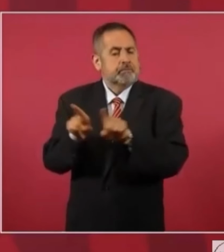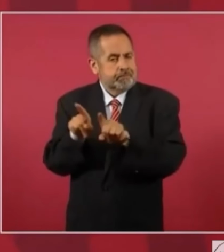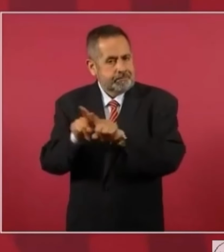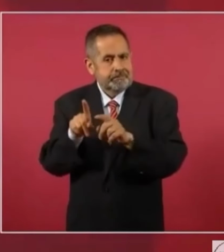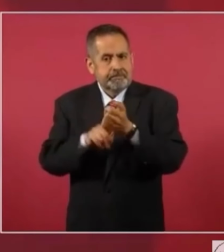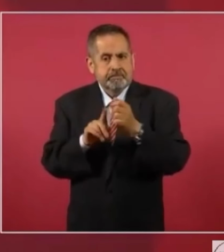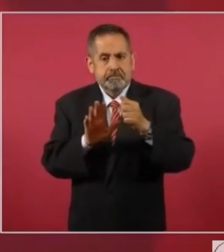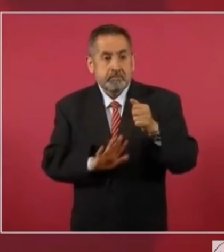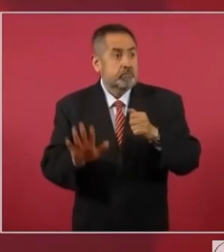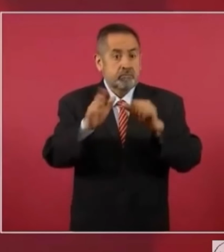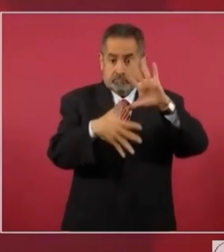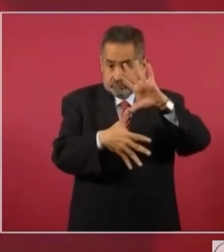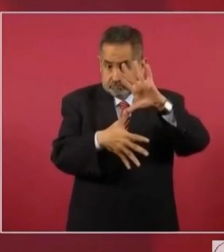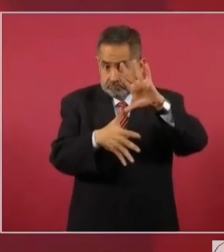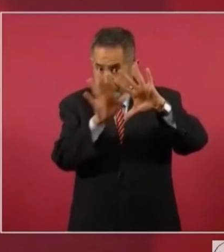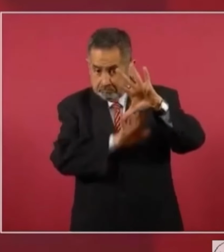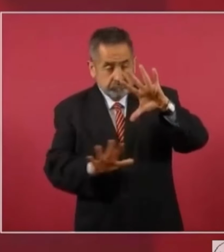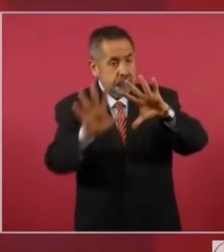para toda América,